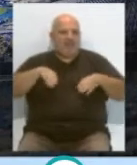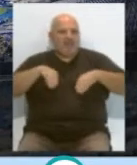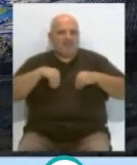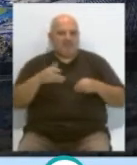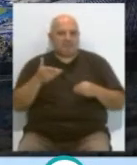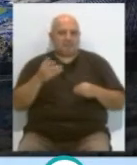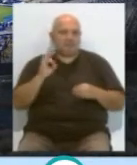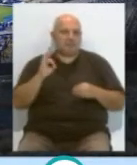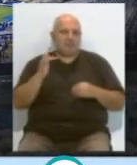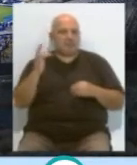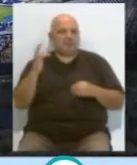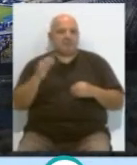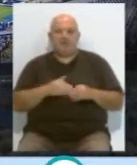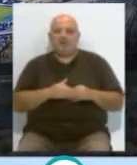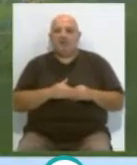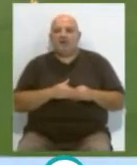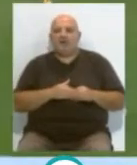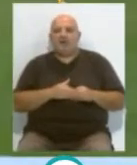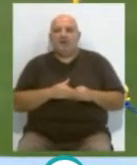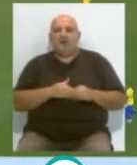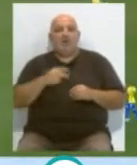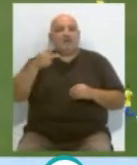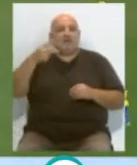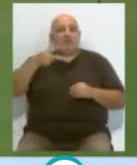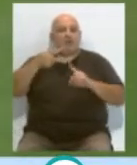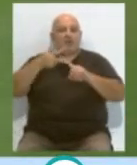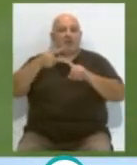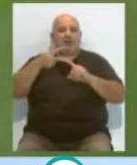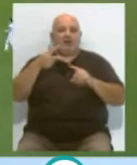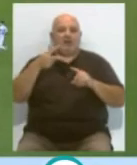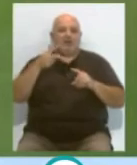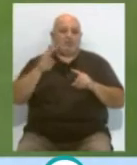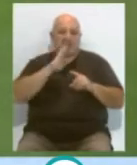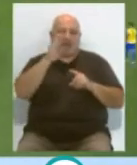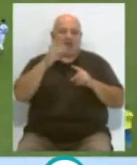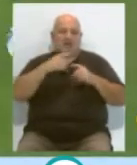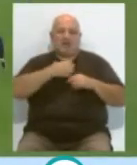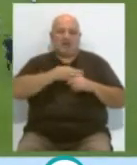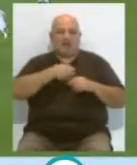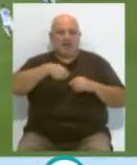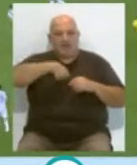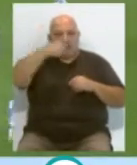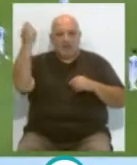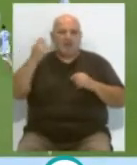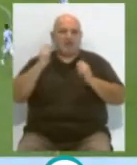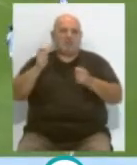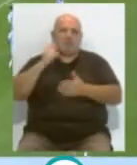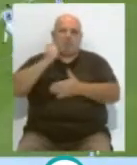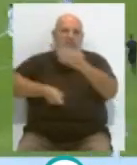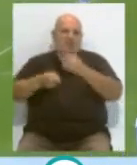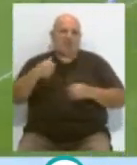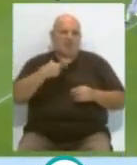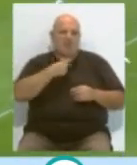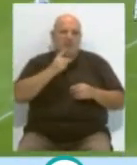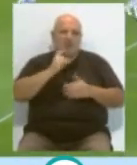es, o sea, lo de los segundos clasificados quitándose la medalla, yo le pondría una multa a